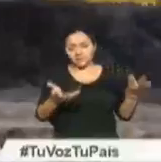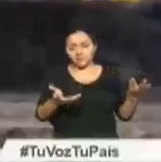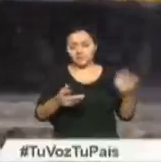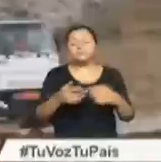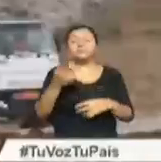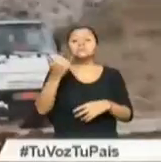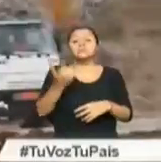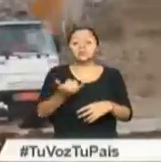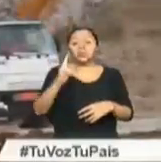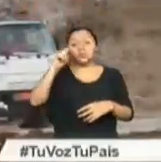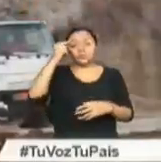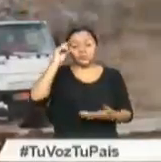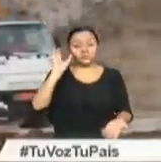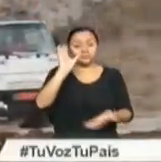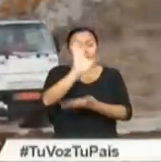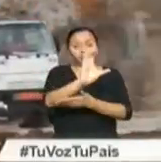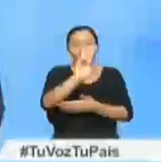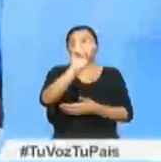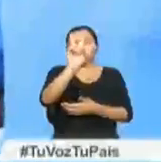ha invertido